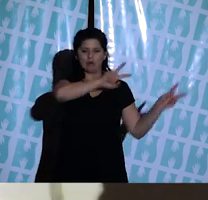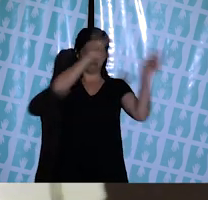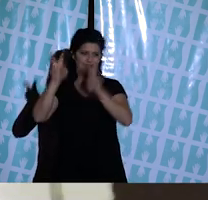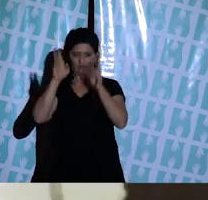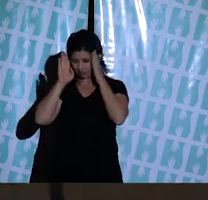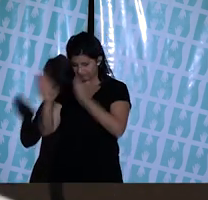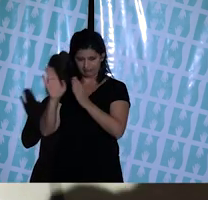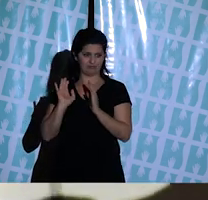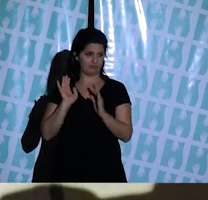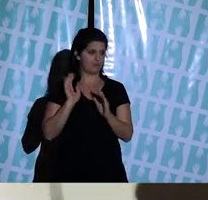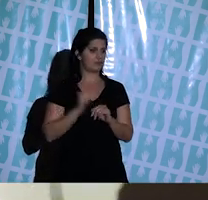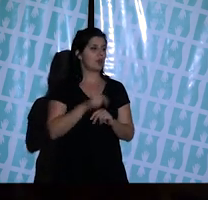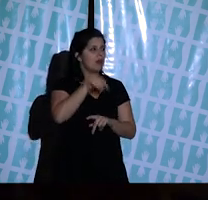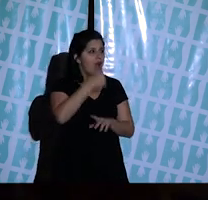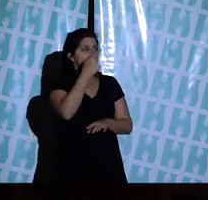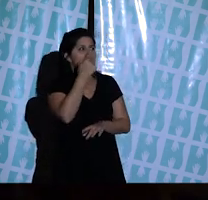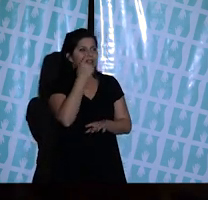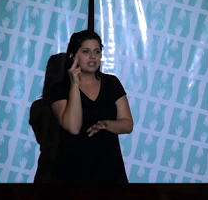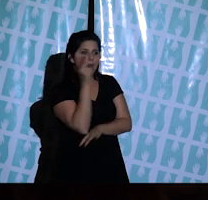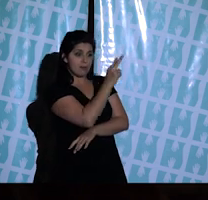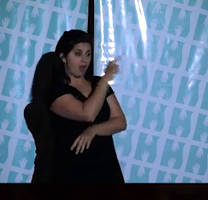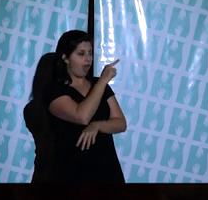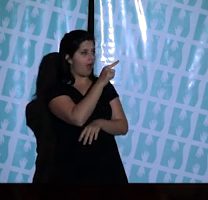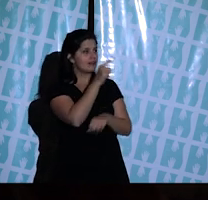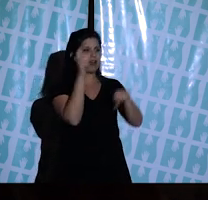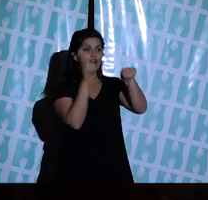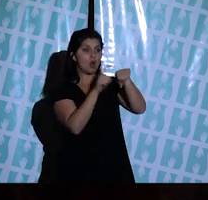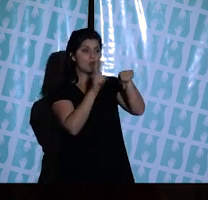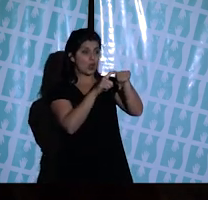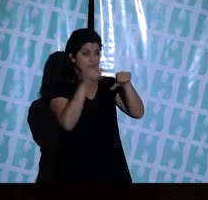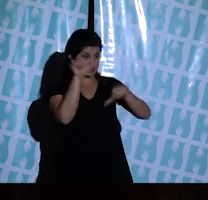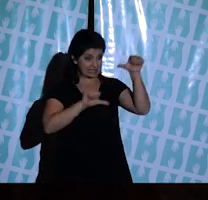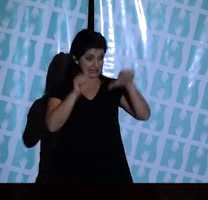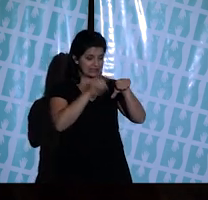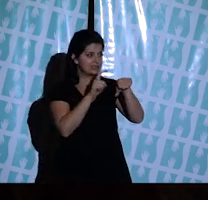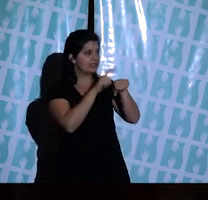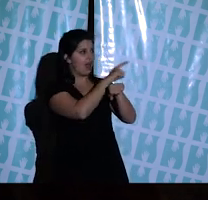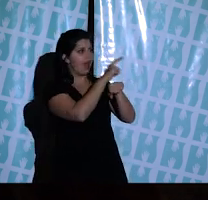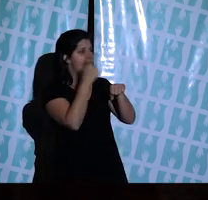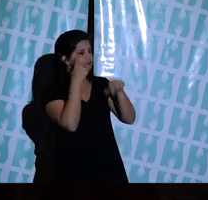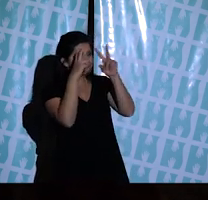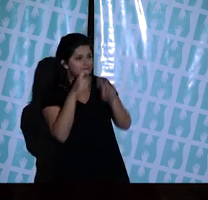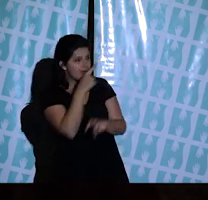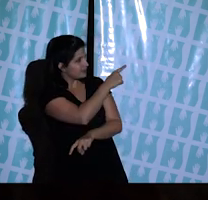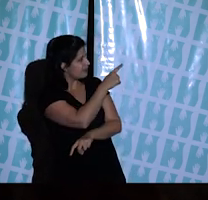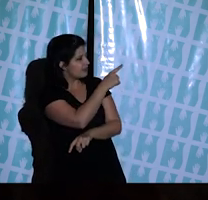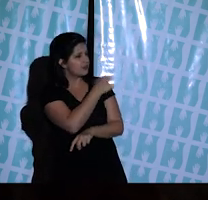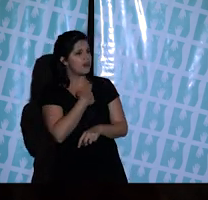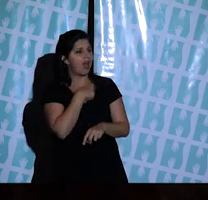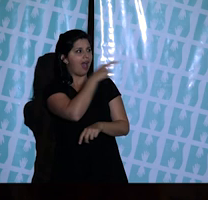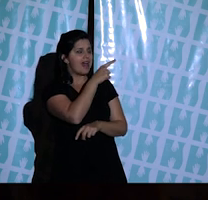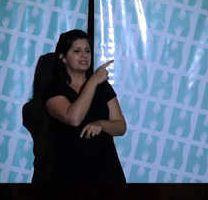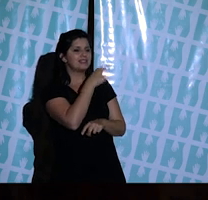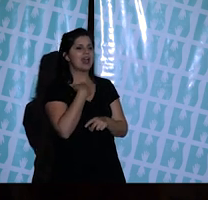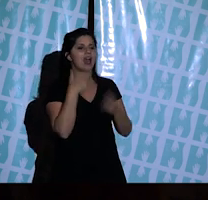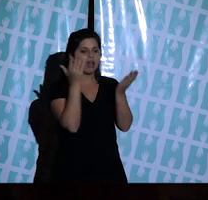cuestiones hoy. Pero miren qué interesante esto que son las neurociencias, ¿no? Este estudio, miren, lo que hace es un estudio